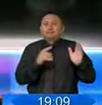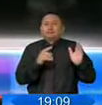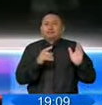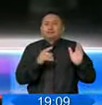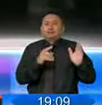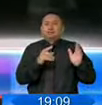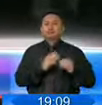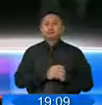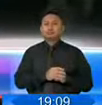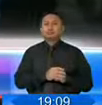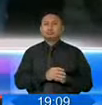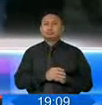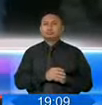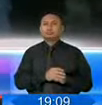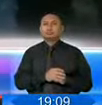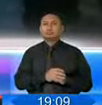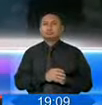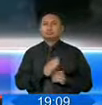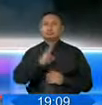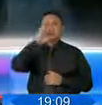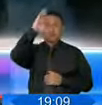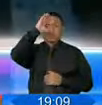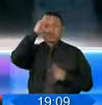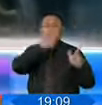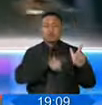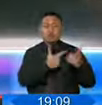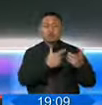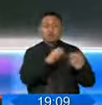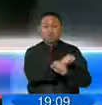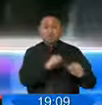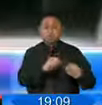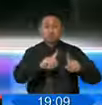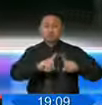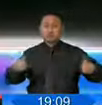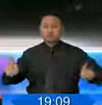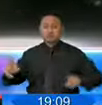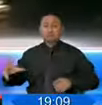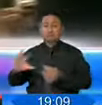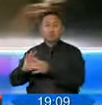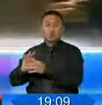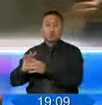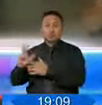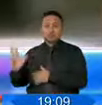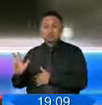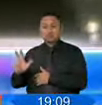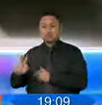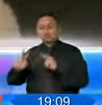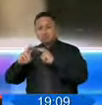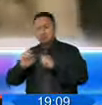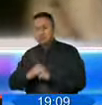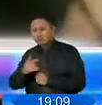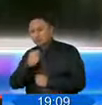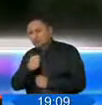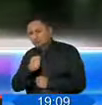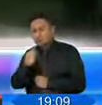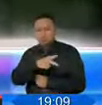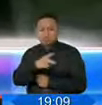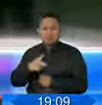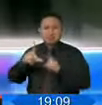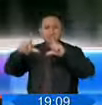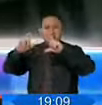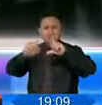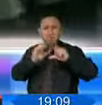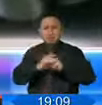atentado a elementos de la fuerza pública, ¿no? En este caso, los compañeros lo que estaban haciendo, supongo, es recoger todas